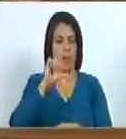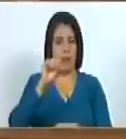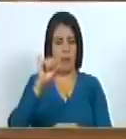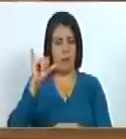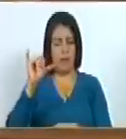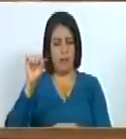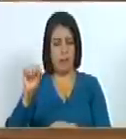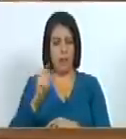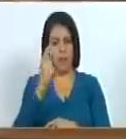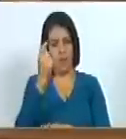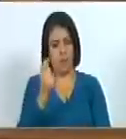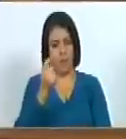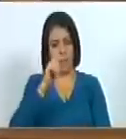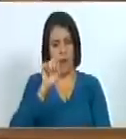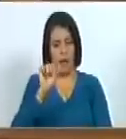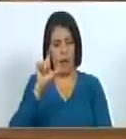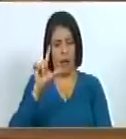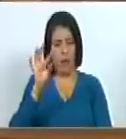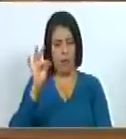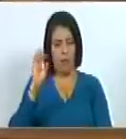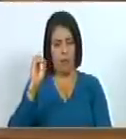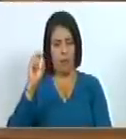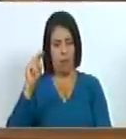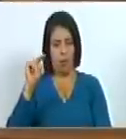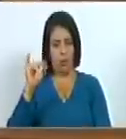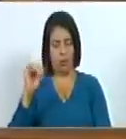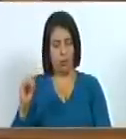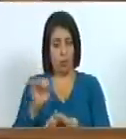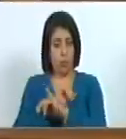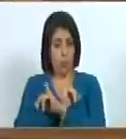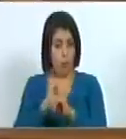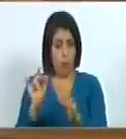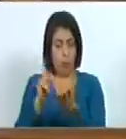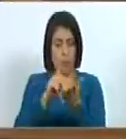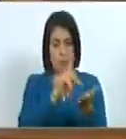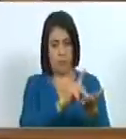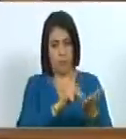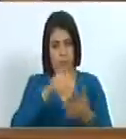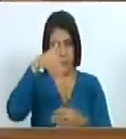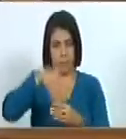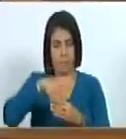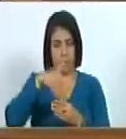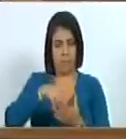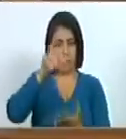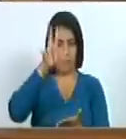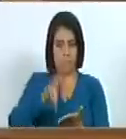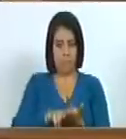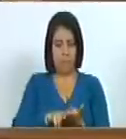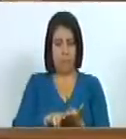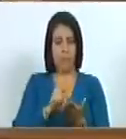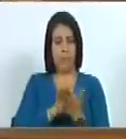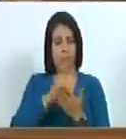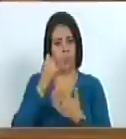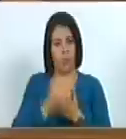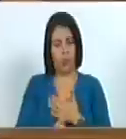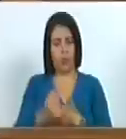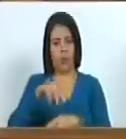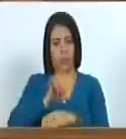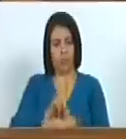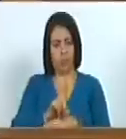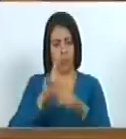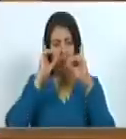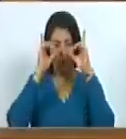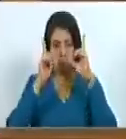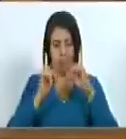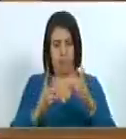Cordero y al diputado Alfonso Campos. Finalizadas las intervenciones y sometido a votación, resultó aprobado por